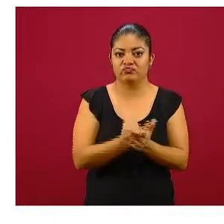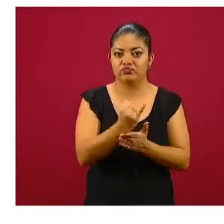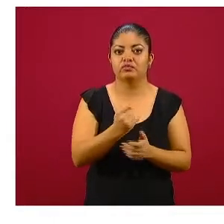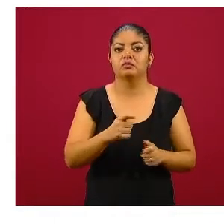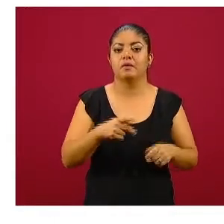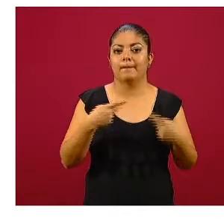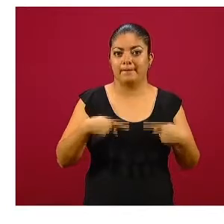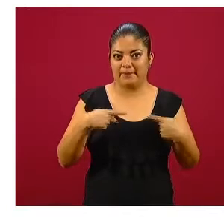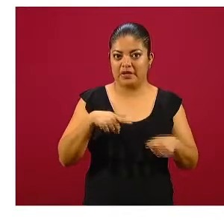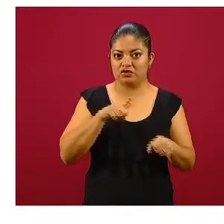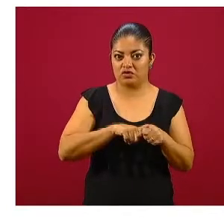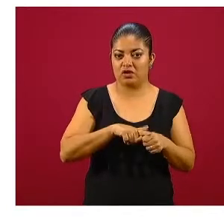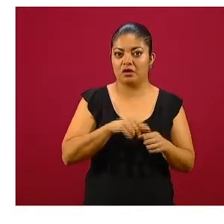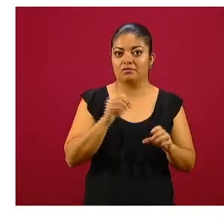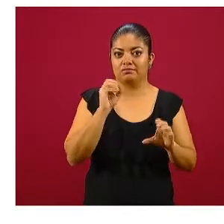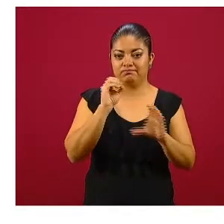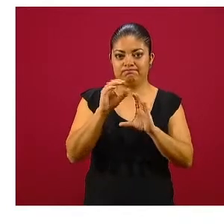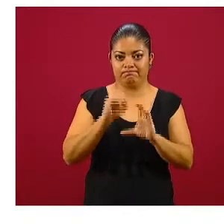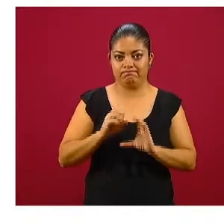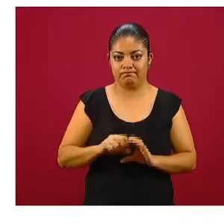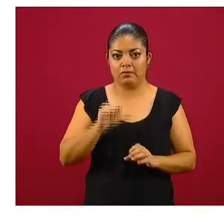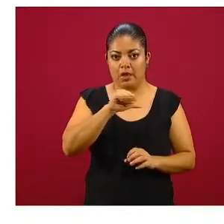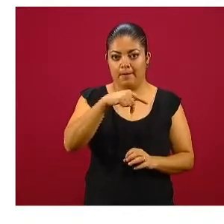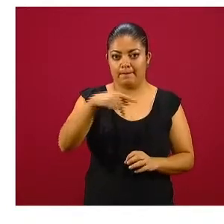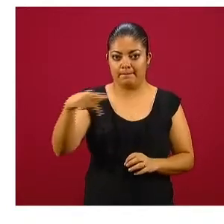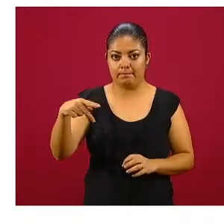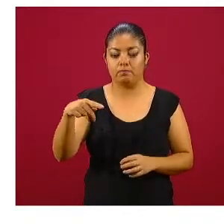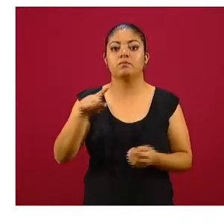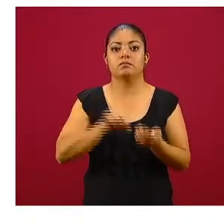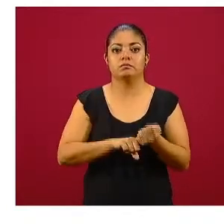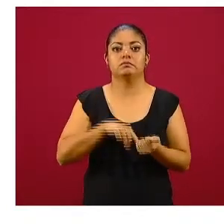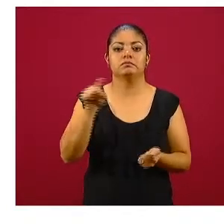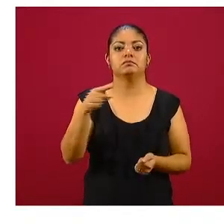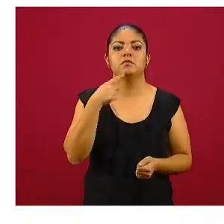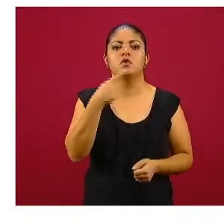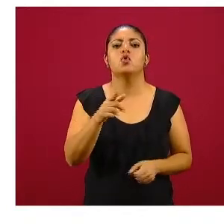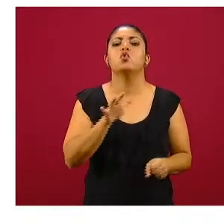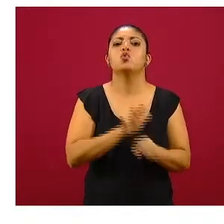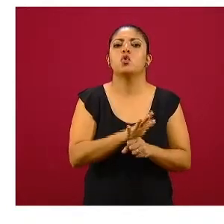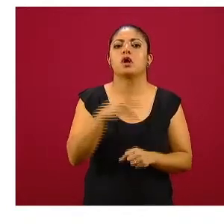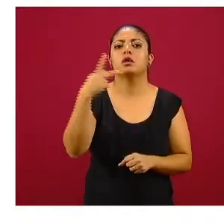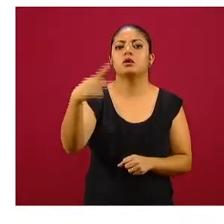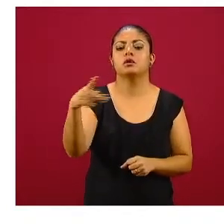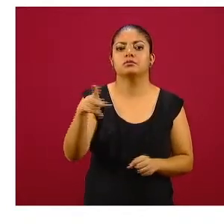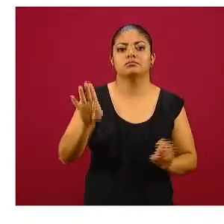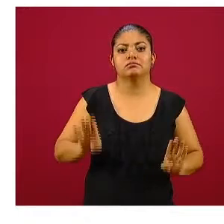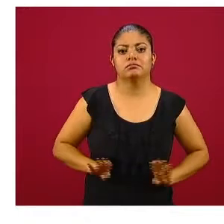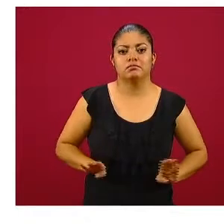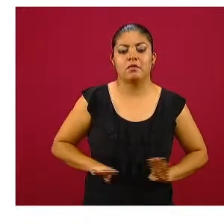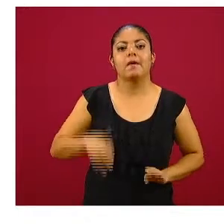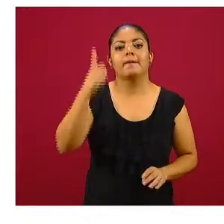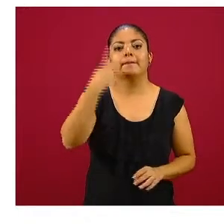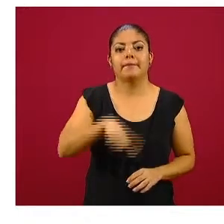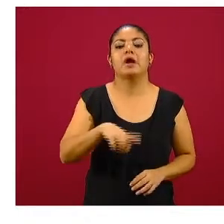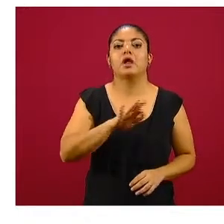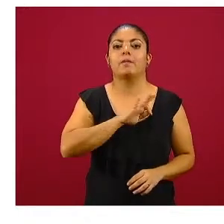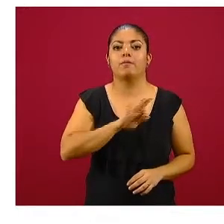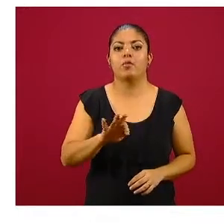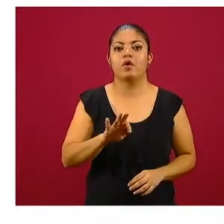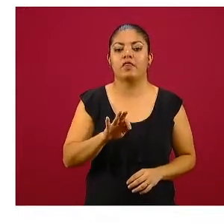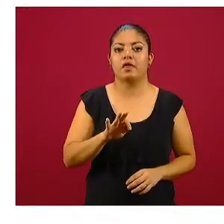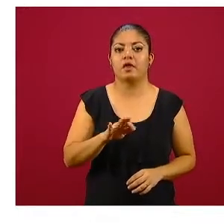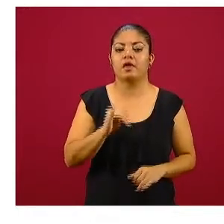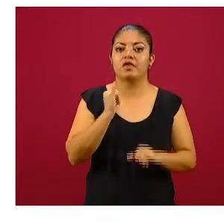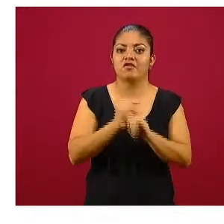datos personales a través de esta aplicación y que nos han dicho cuáles son sus comorbilidades para poder darles la